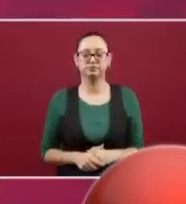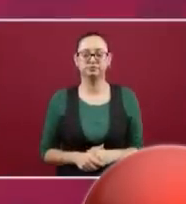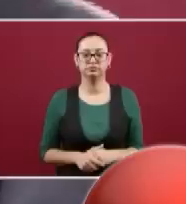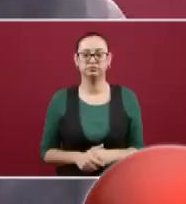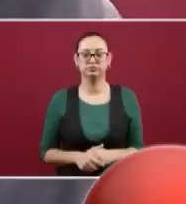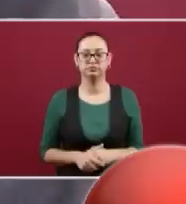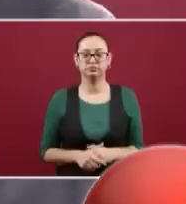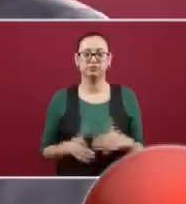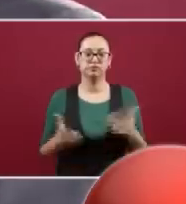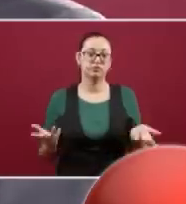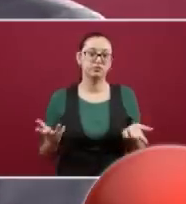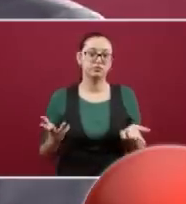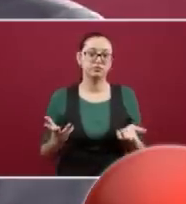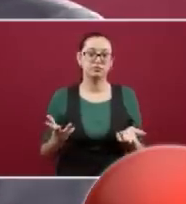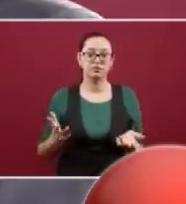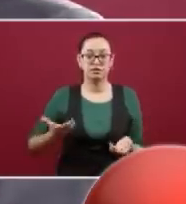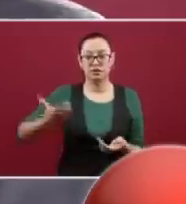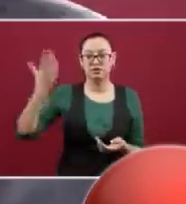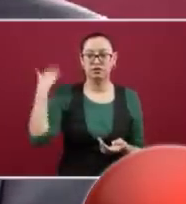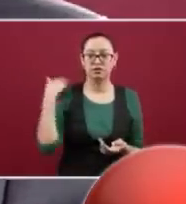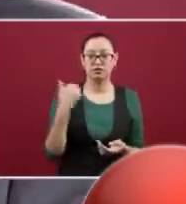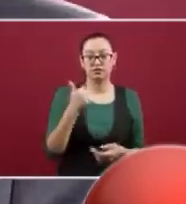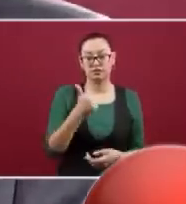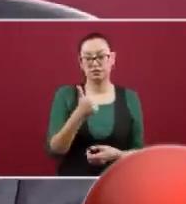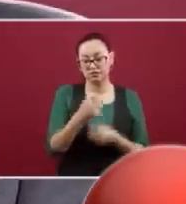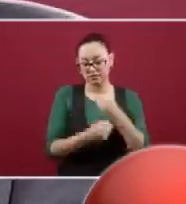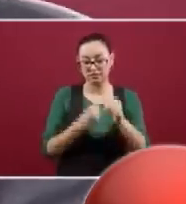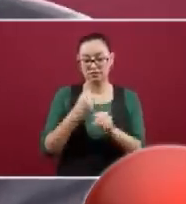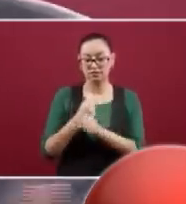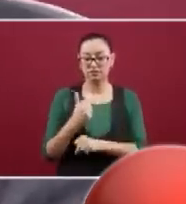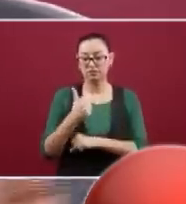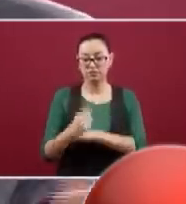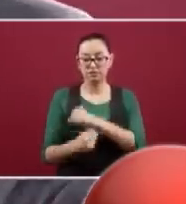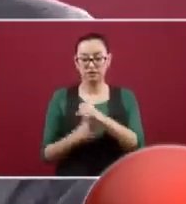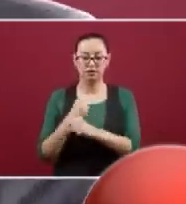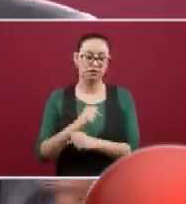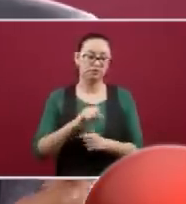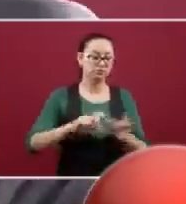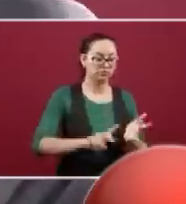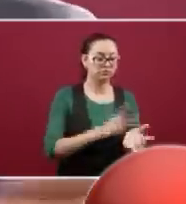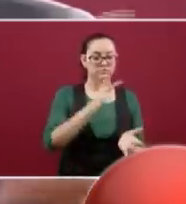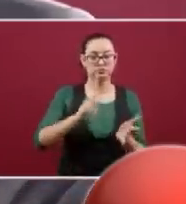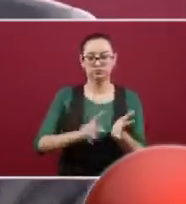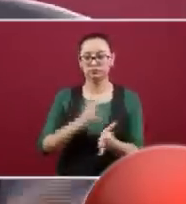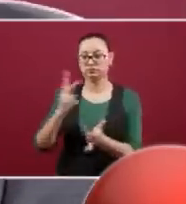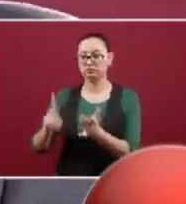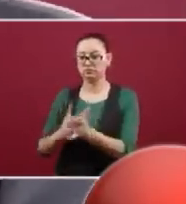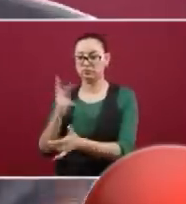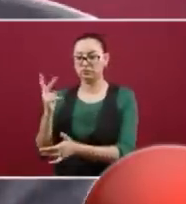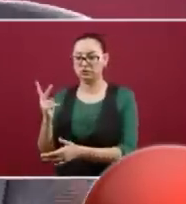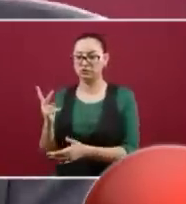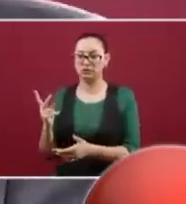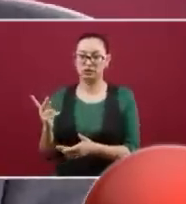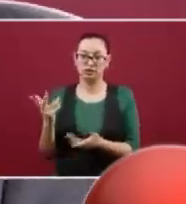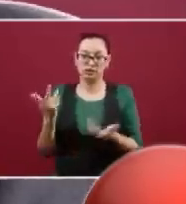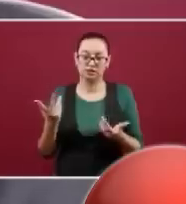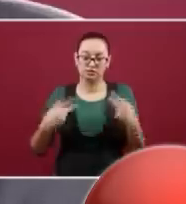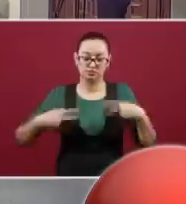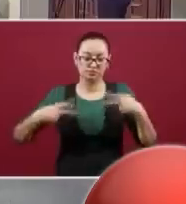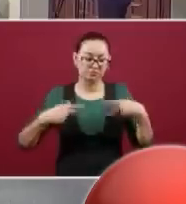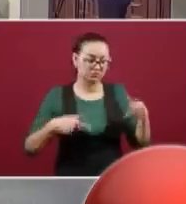que se hacía cada 6 años, de que se perseguía gente. Ahora me están